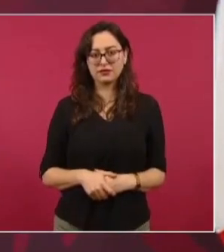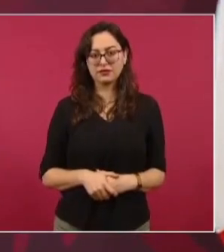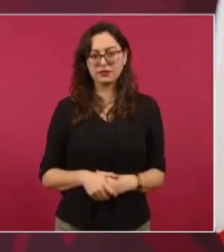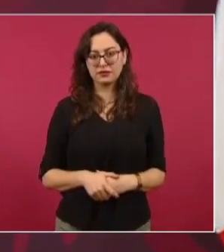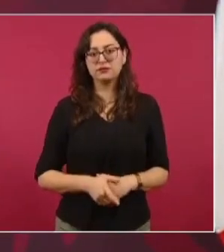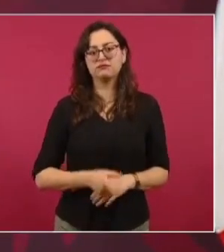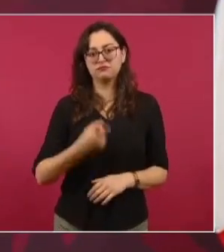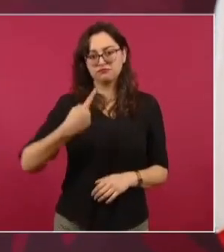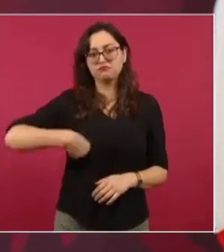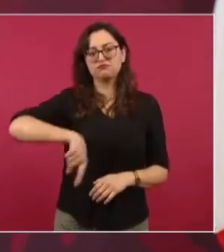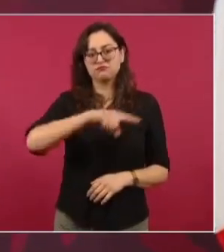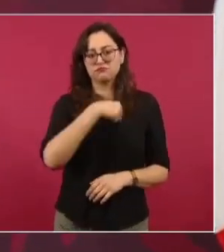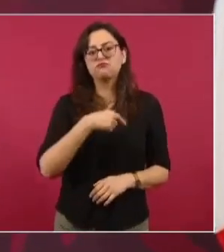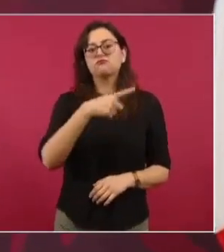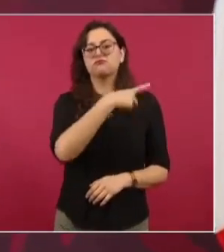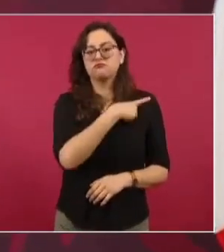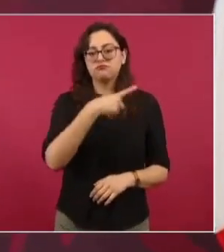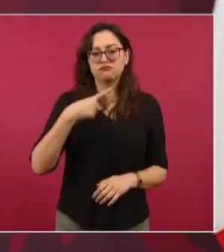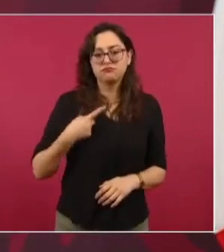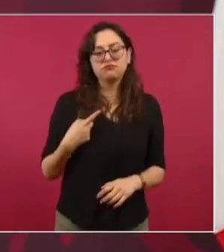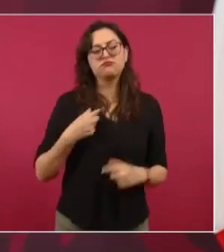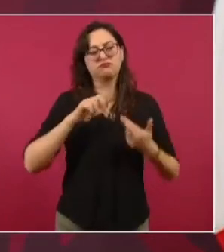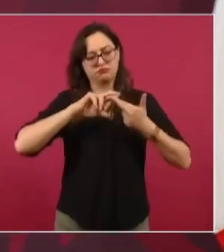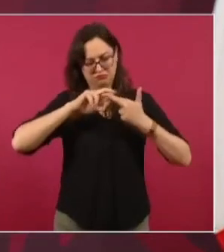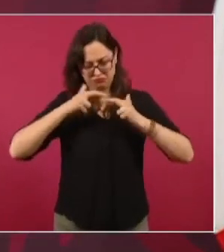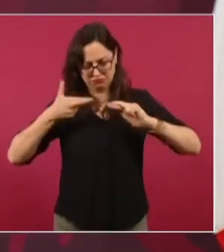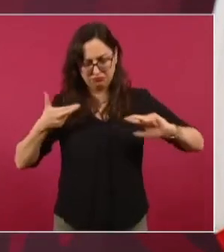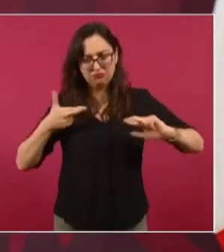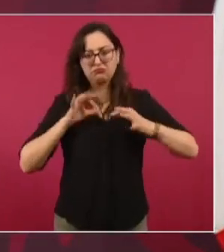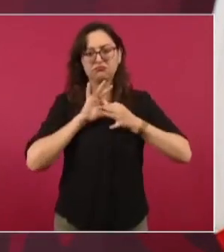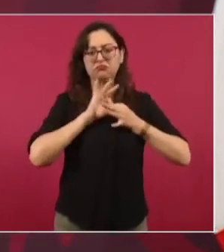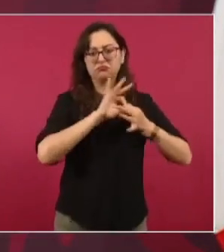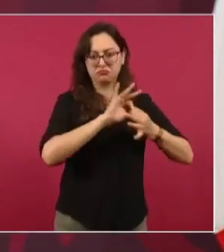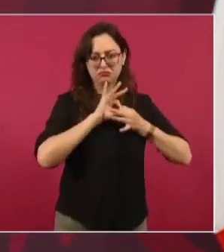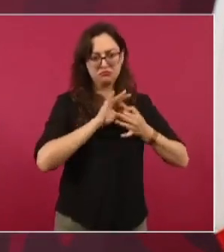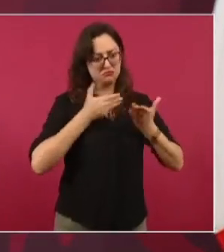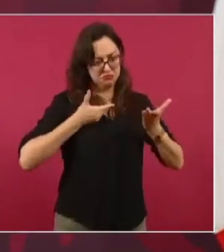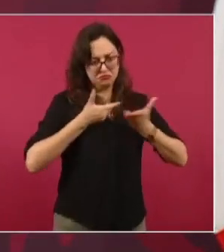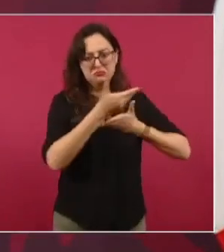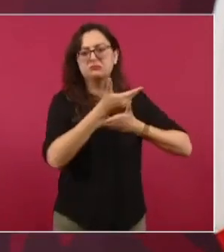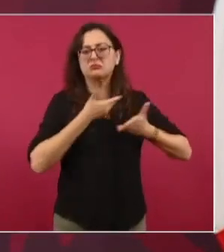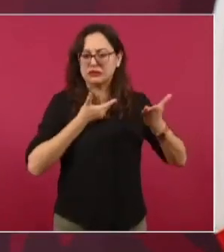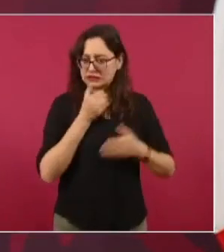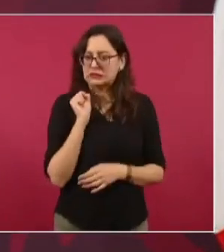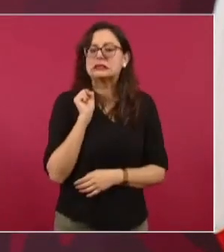mantener nuestra relación es muy importante la cooperación con Estados Unidos